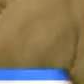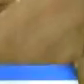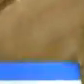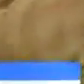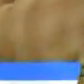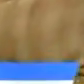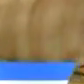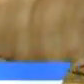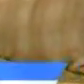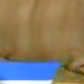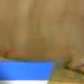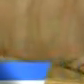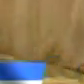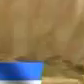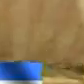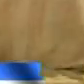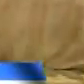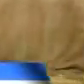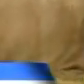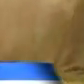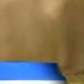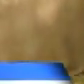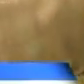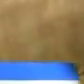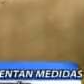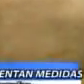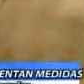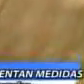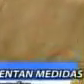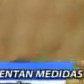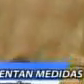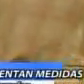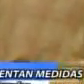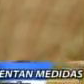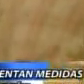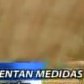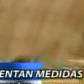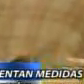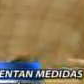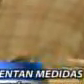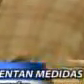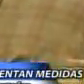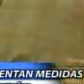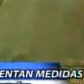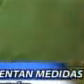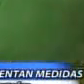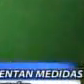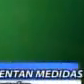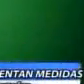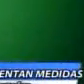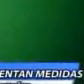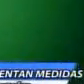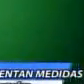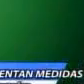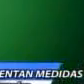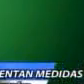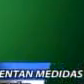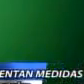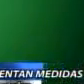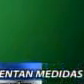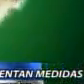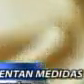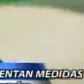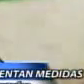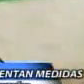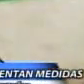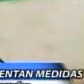Las autoridades de salud del departamento se encuentran alertas ante un posible aumento de casos de dengue en la región, esto con motivo de los cambios climáticos que se están viviendo